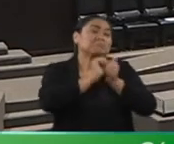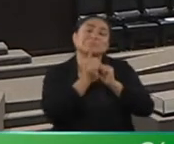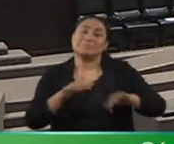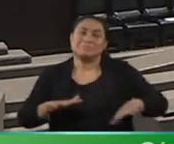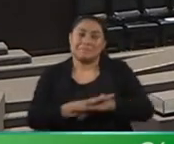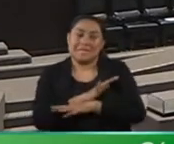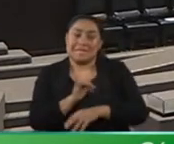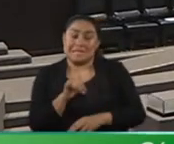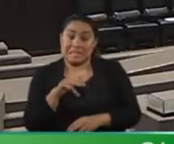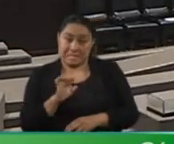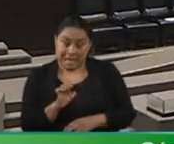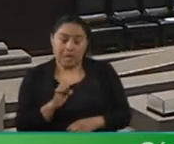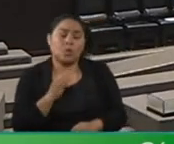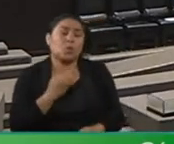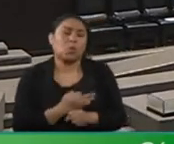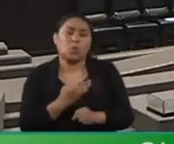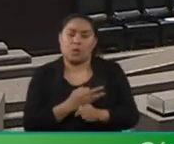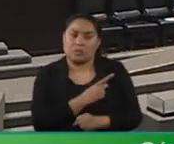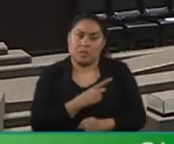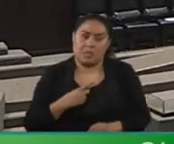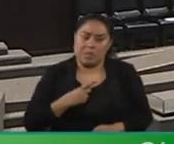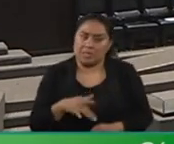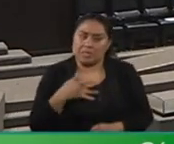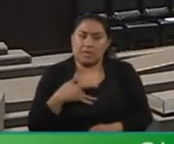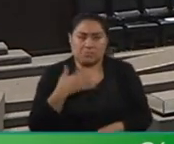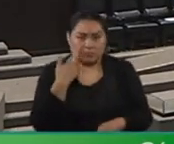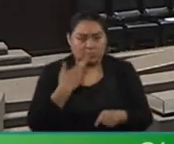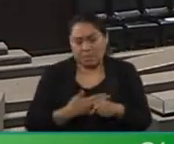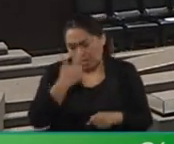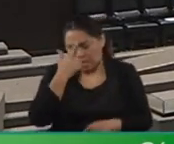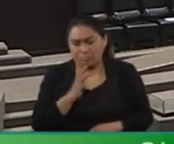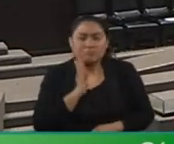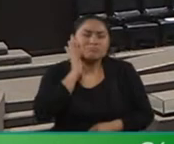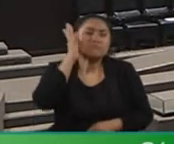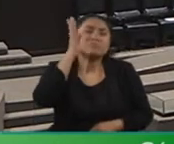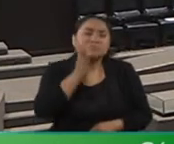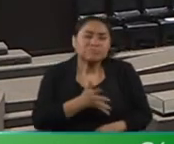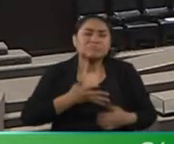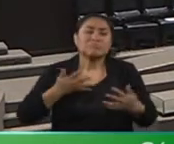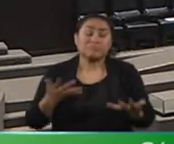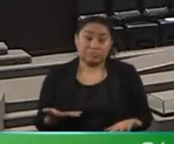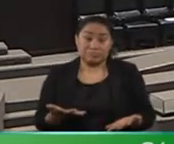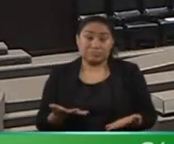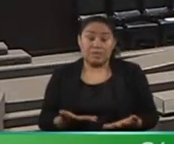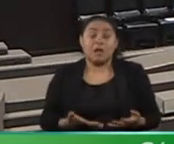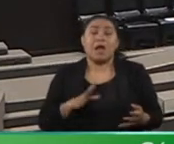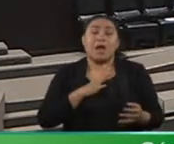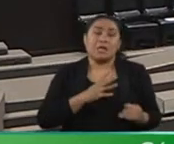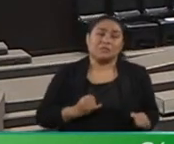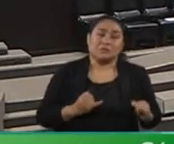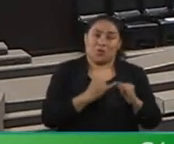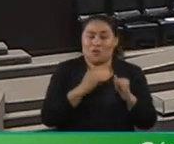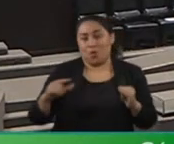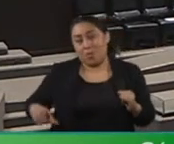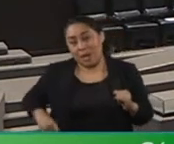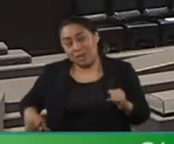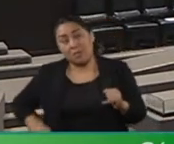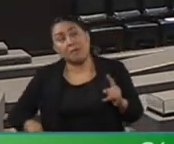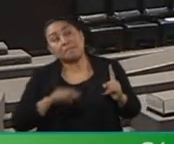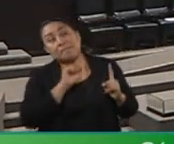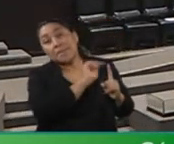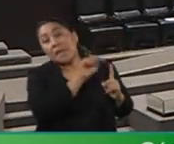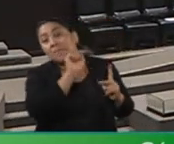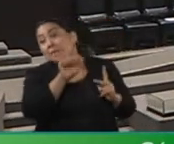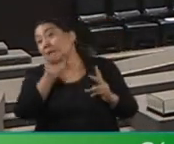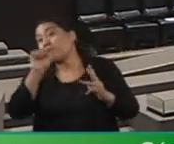debemos sobre todo de generar un compromiso de futuro para que esta y las demás instituciones del estado mexicano